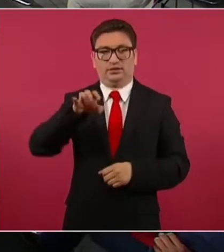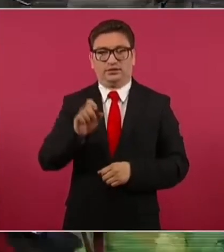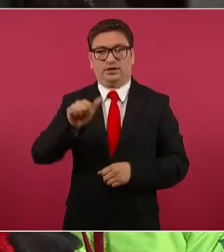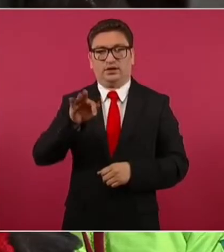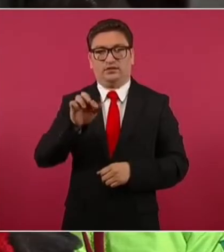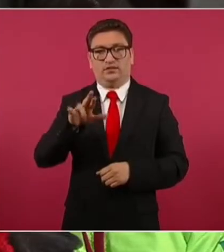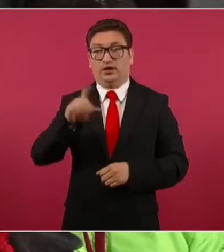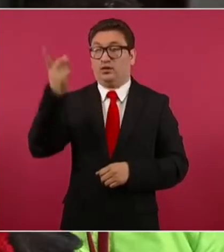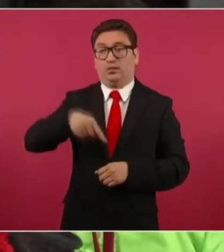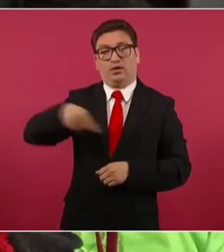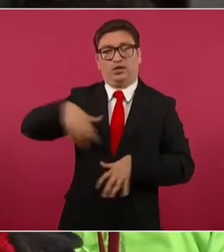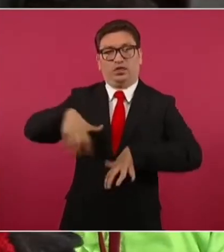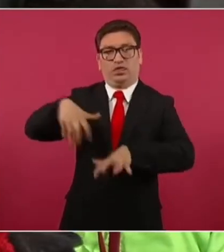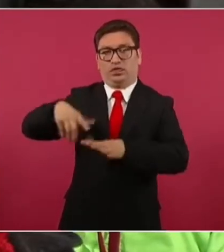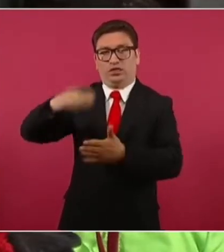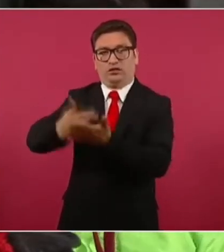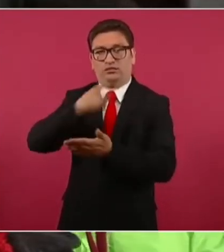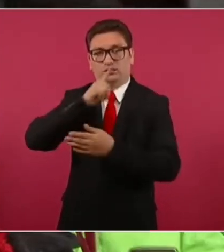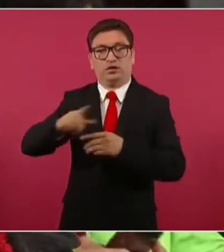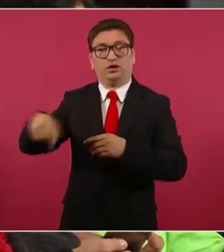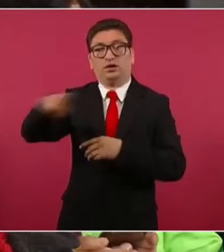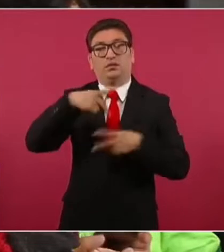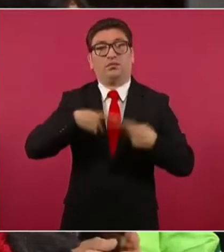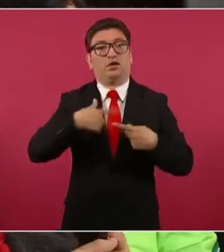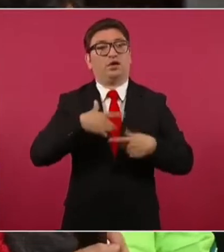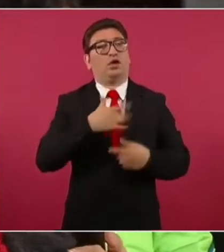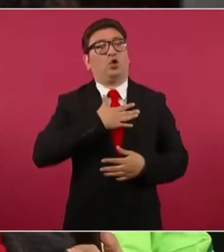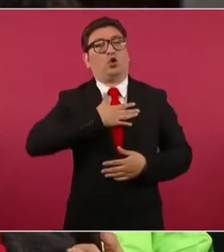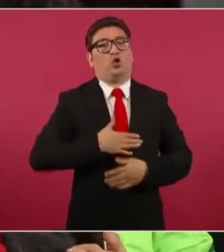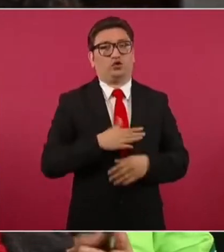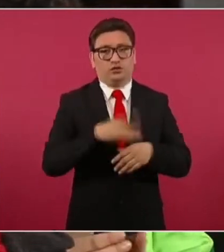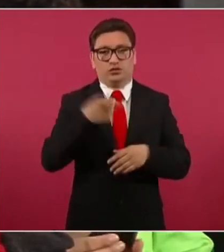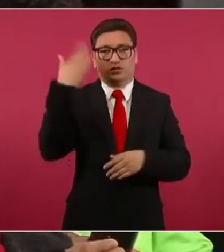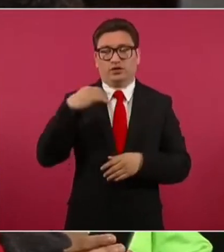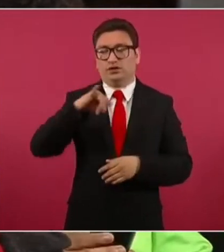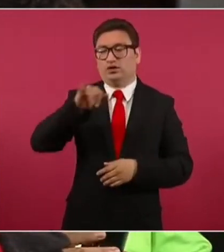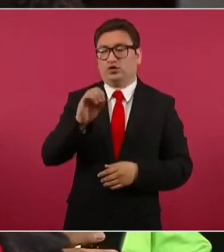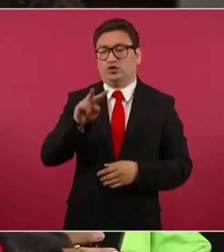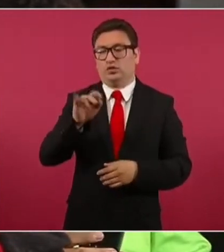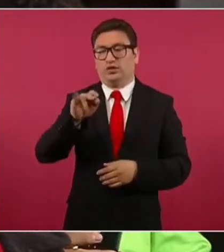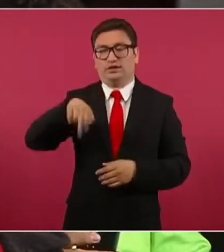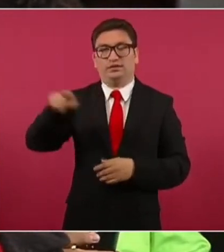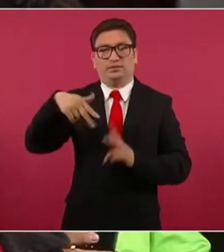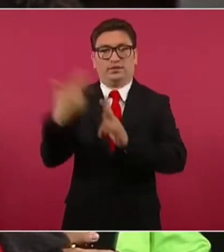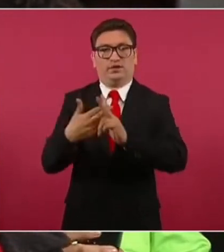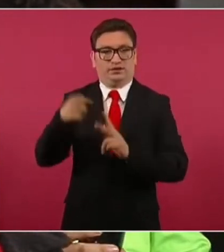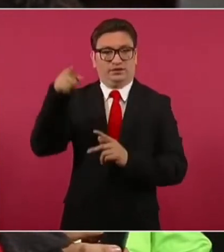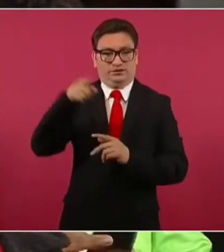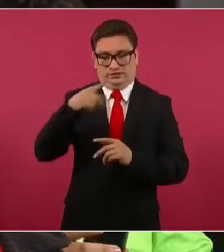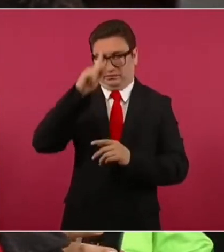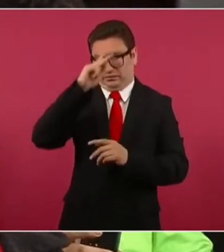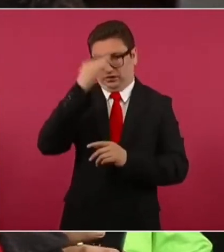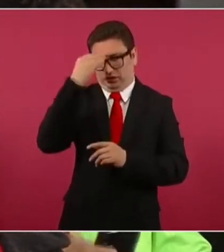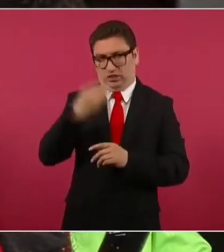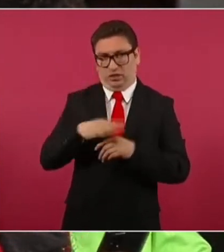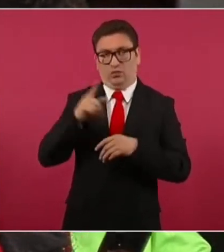una manifestación cuando varias personas exigían justicia por el asesinato de Giovanni, a quien pues mataron brutalmente